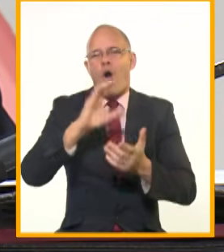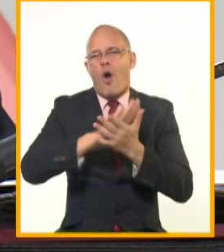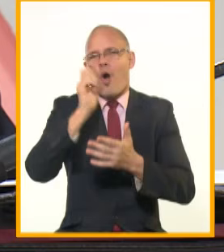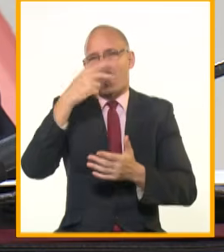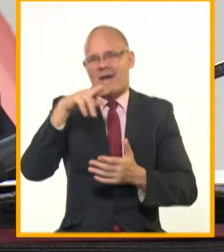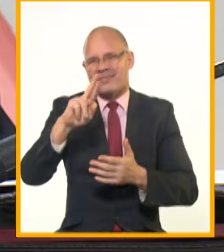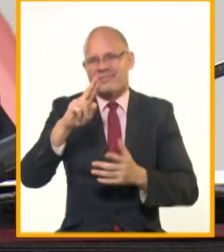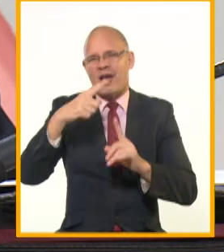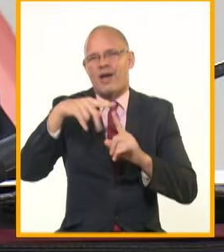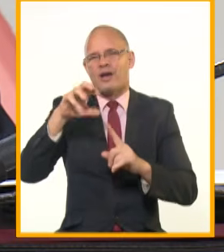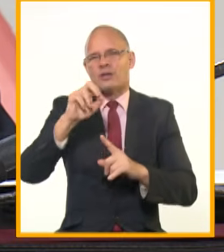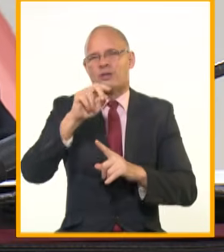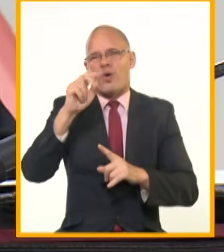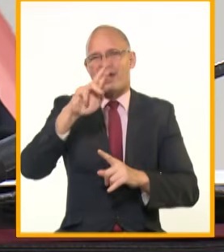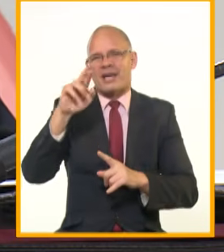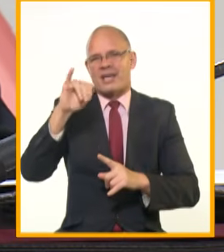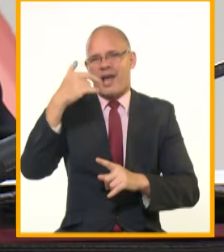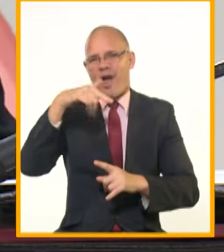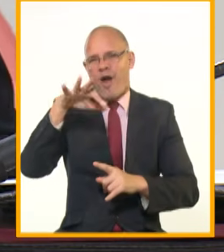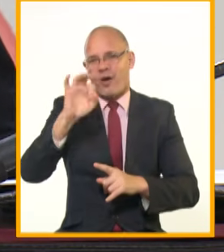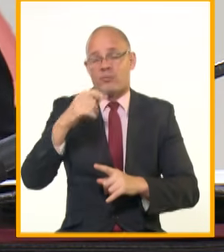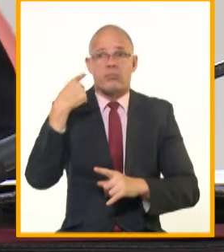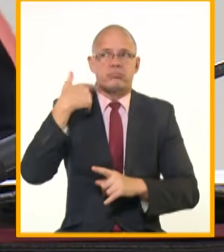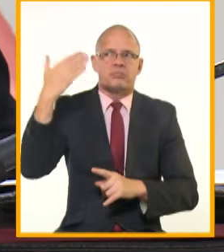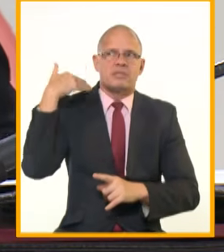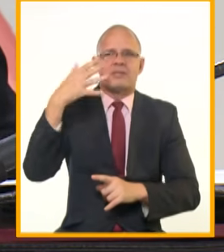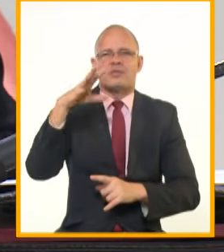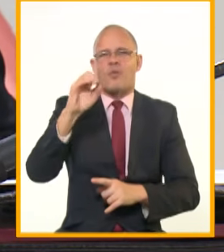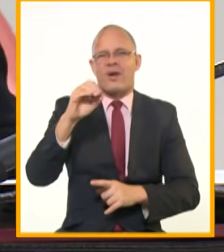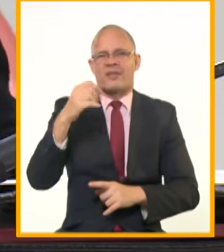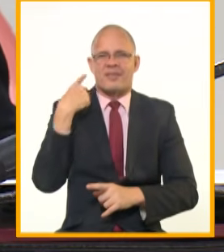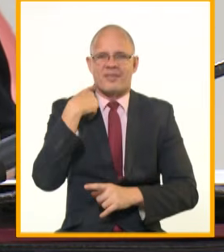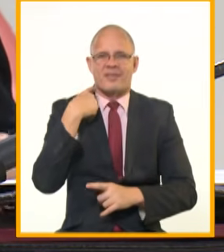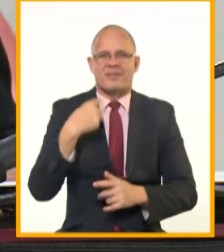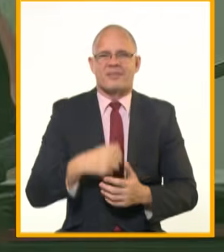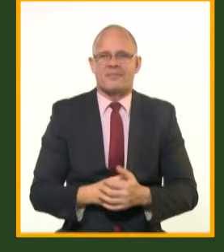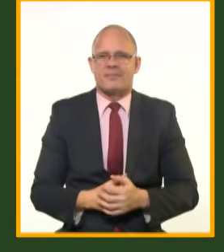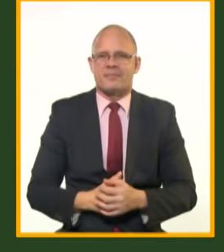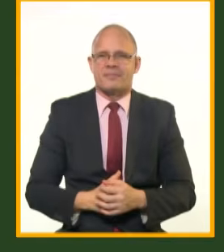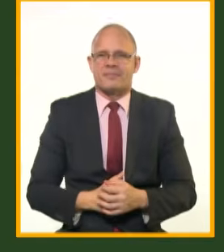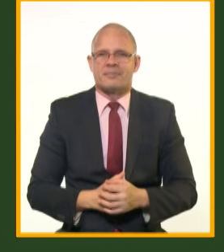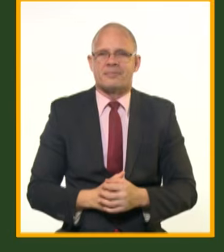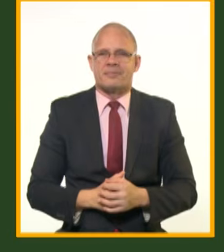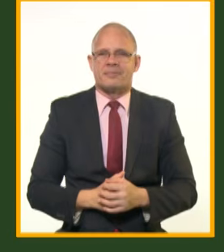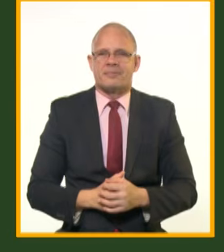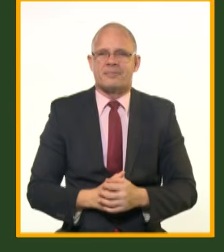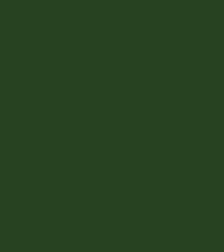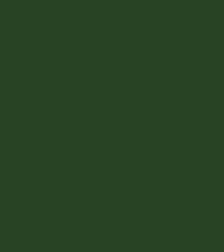visitaba nuestro país. Hace 50 años, Fidel en Santiago de Cuba.